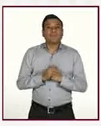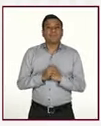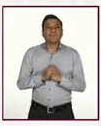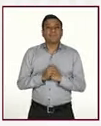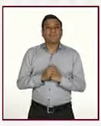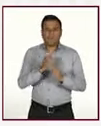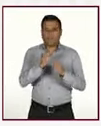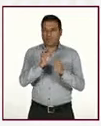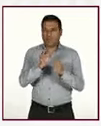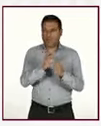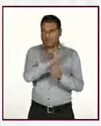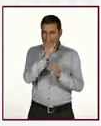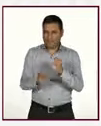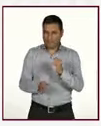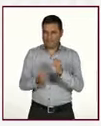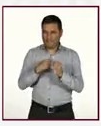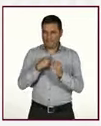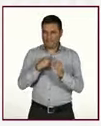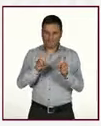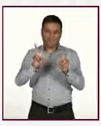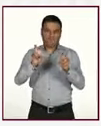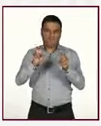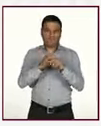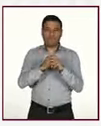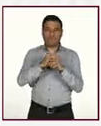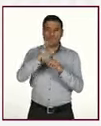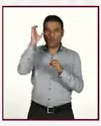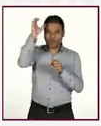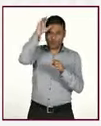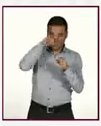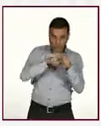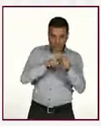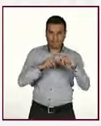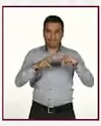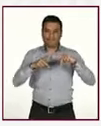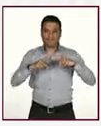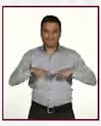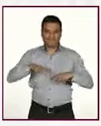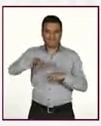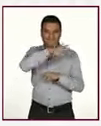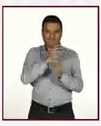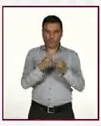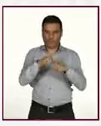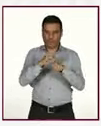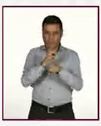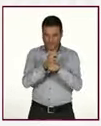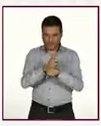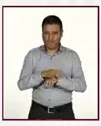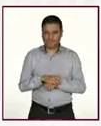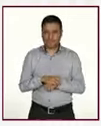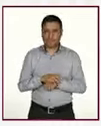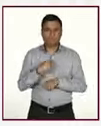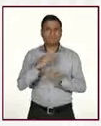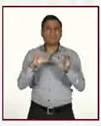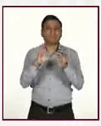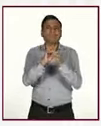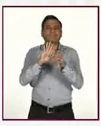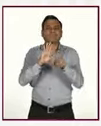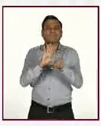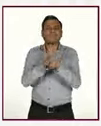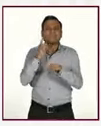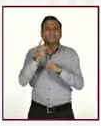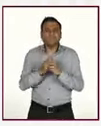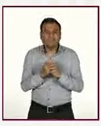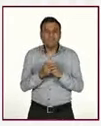Y por último, hablando ya sobre cultura y sociedad, que ese lo quise poner un poco, lo quise poner junto porque a